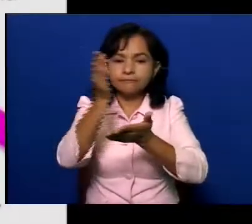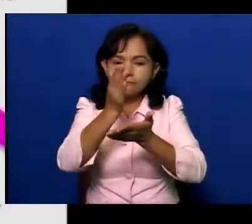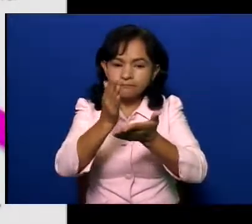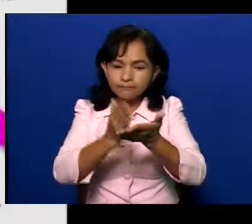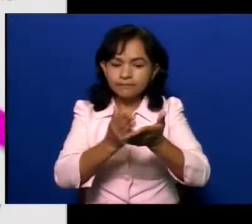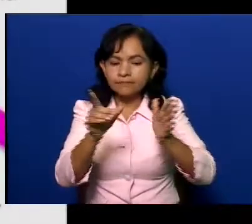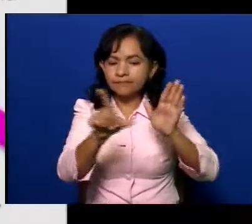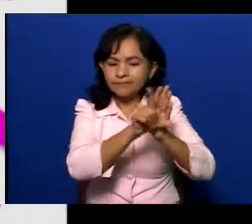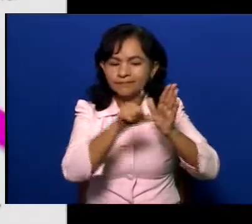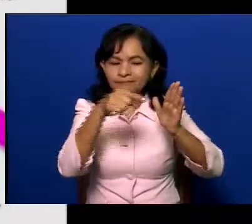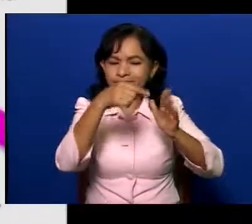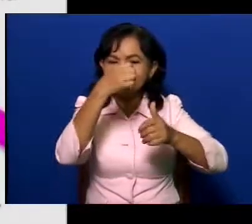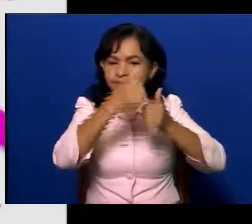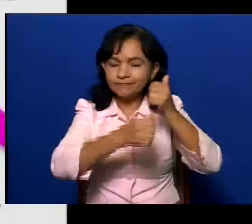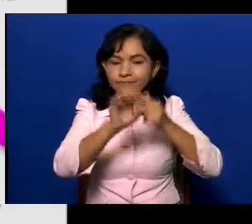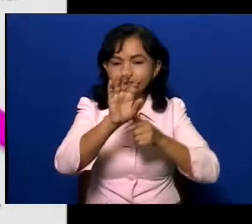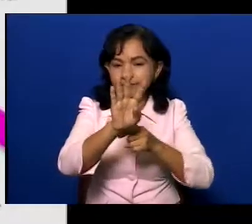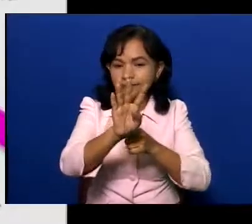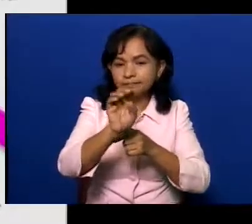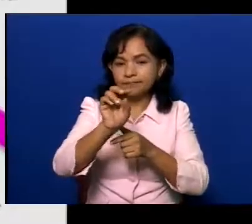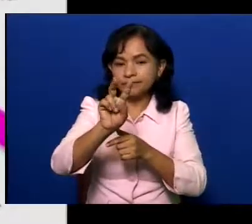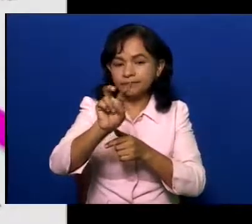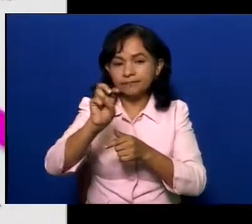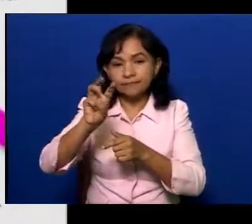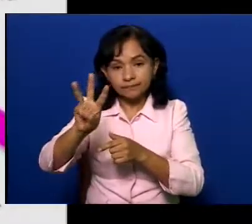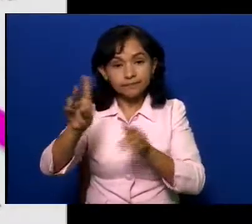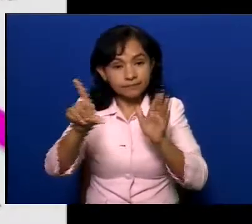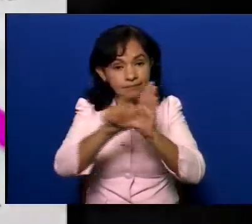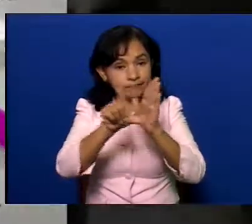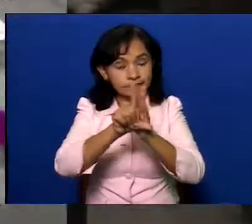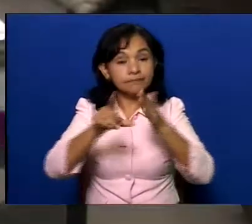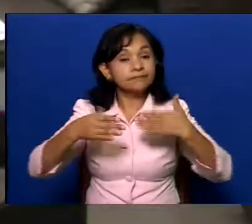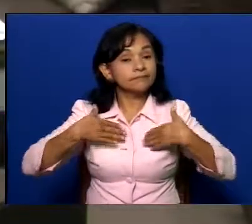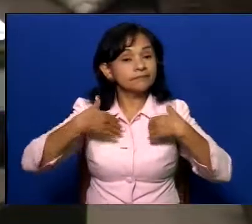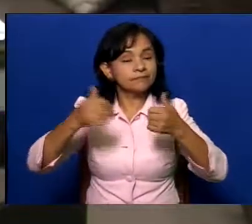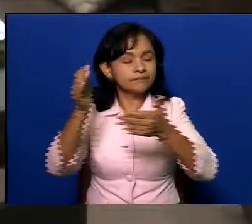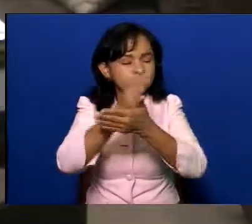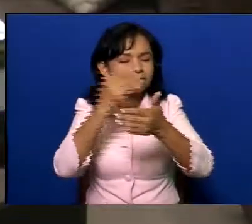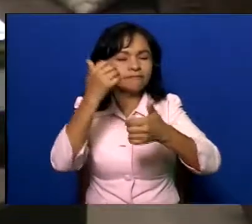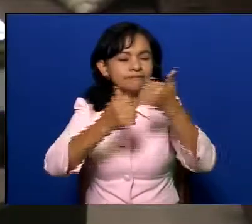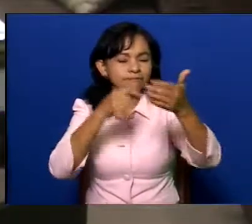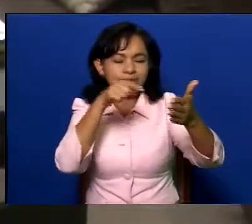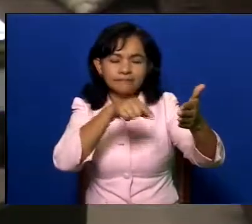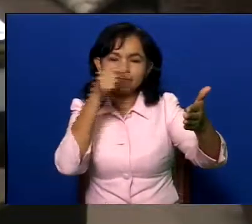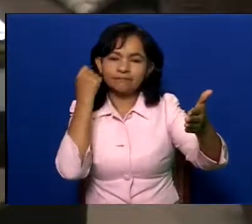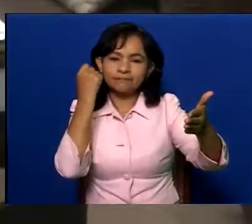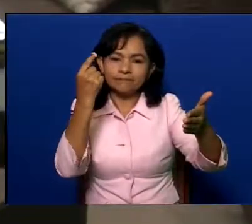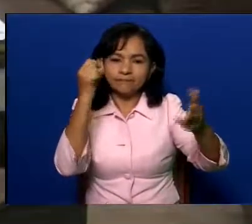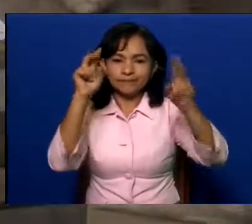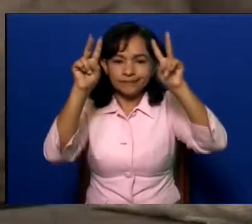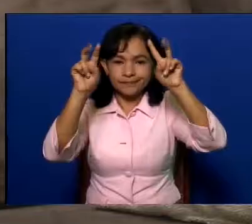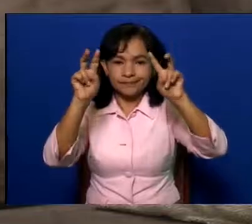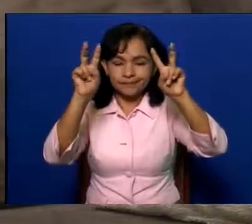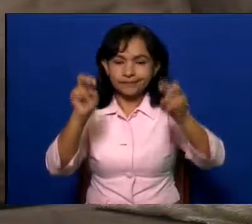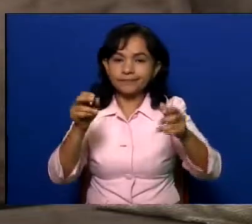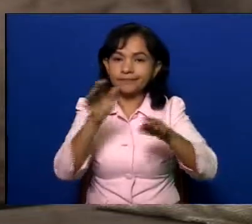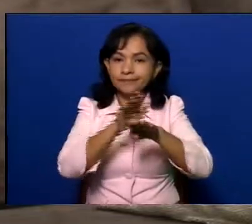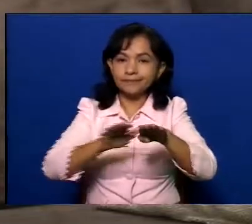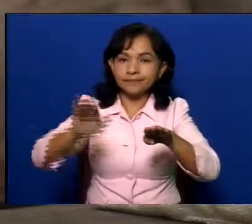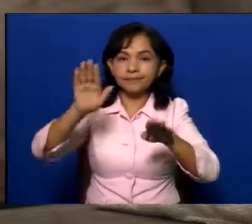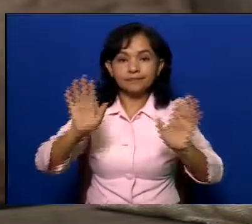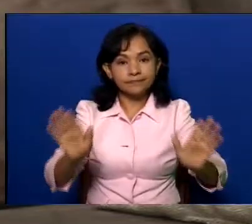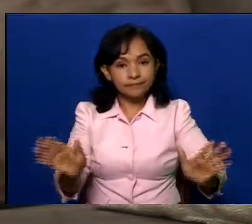Los cánceres para nosotros están clasificados para ser atendidos en las enfermedades no transmisibles. Y por